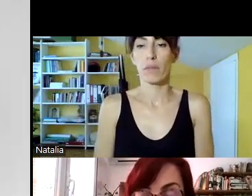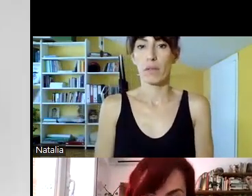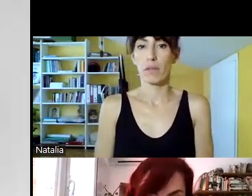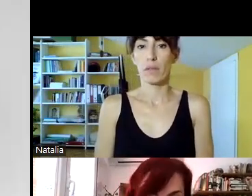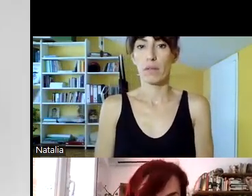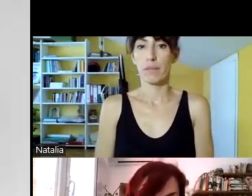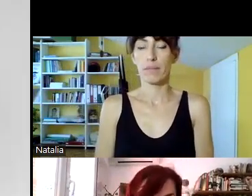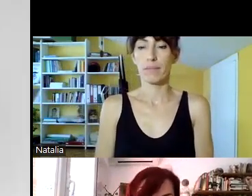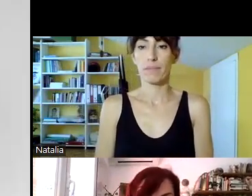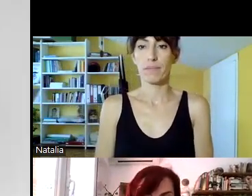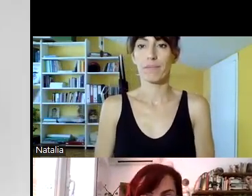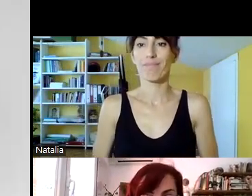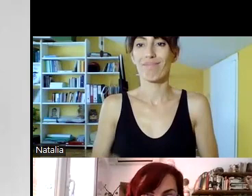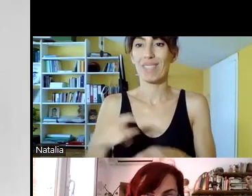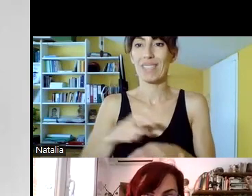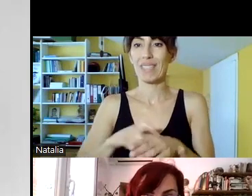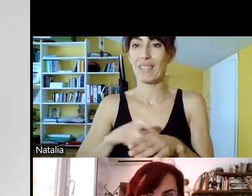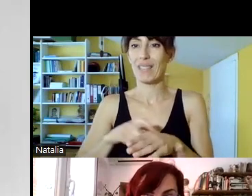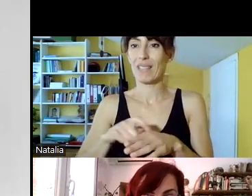Este tipo de trabajo